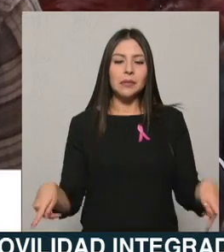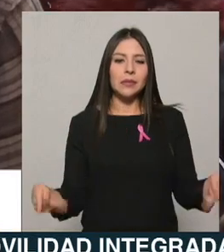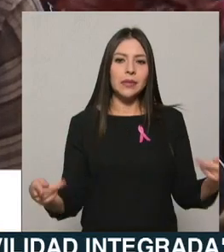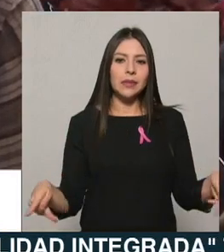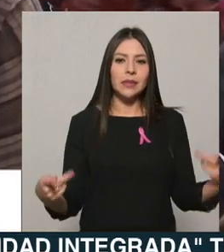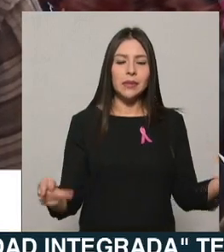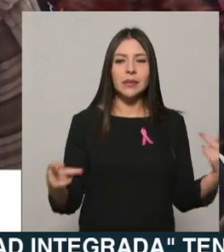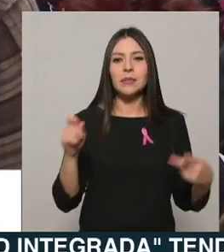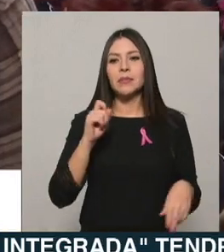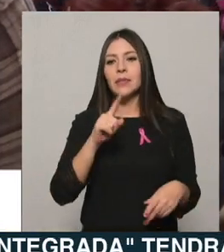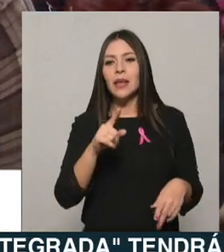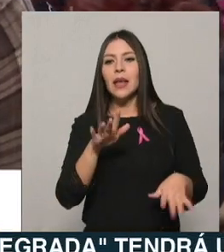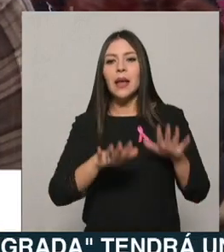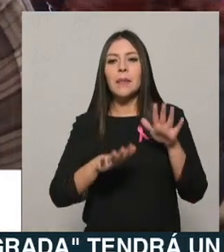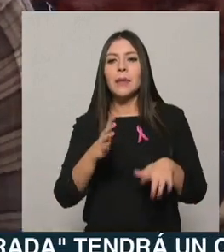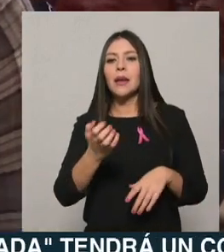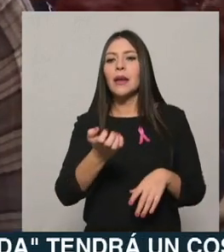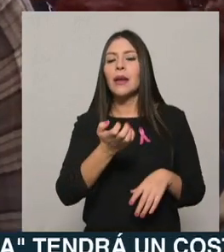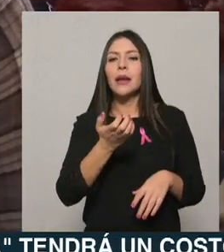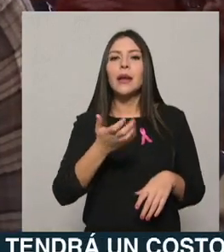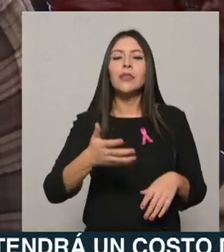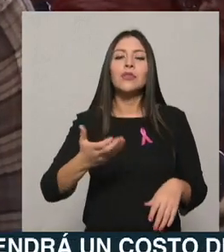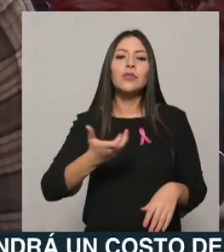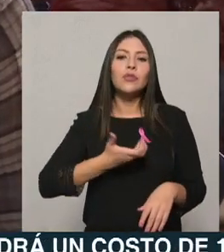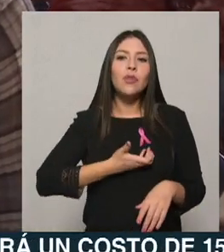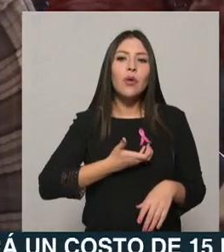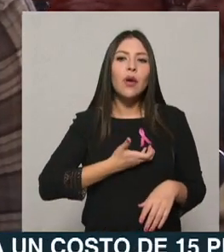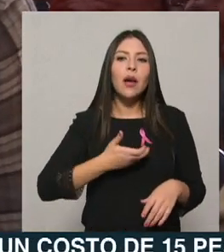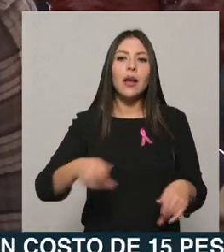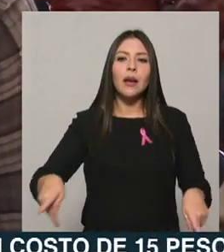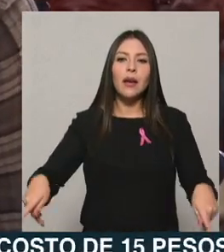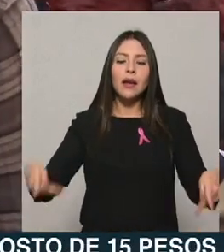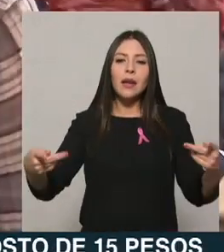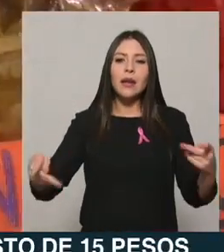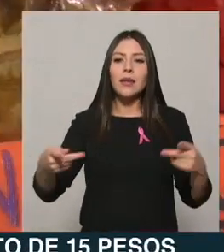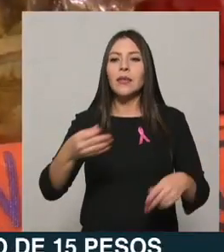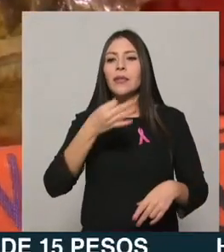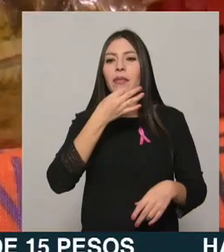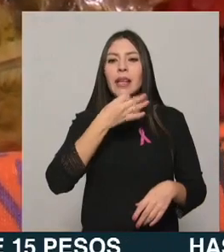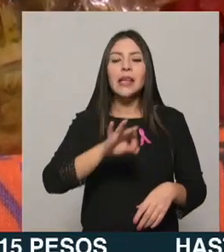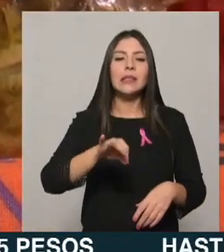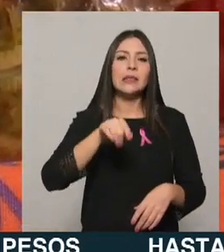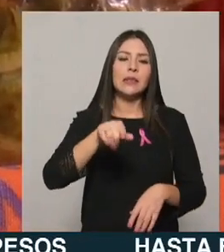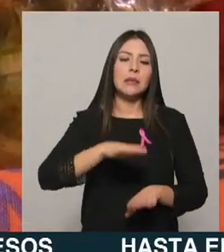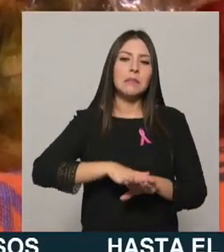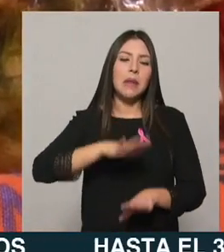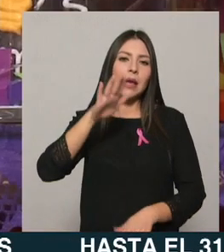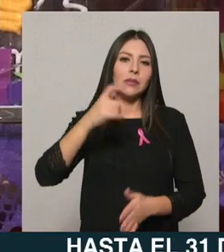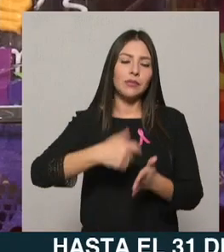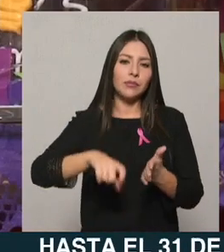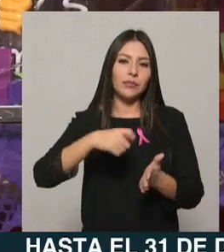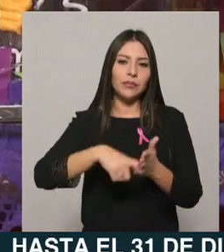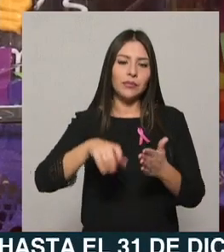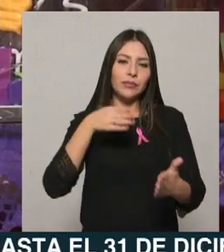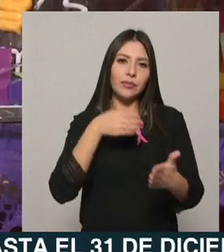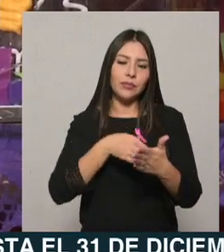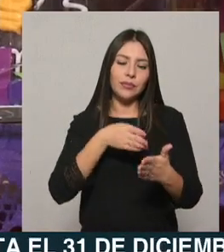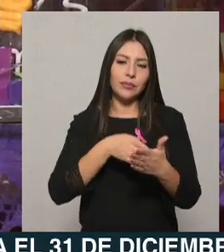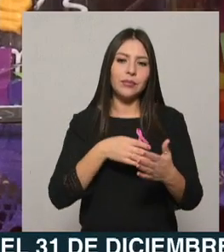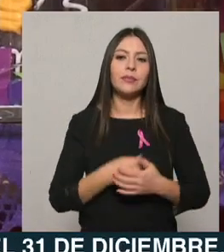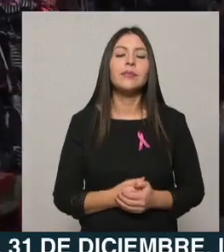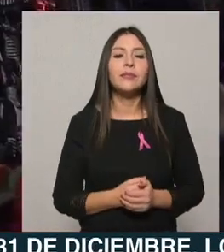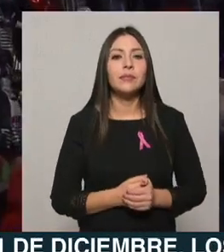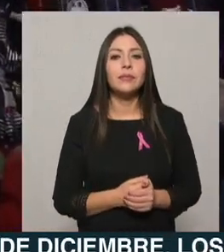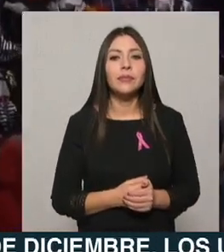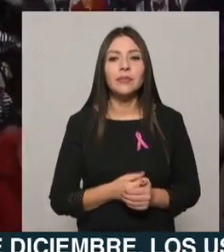los festivales que se hacen en el Zócalo, ya ve que son los que predominan. Y aunque las tradiciones mexicanas se mantienen